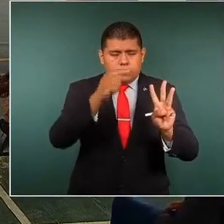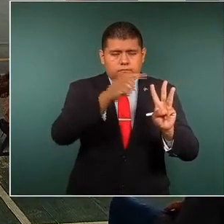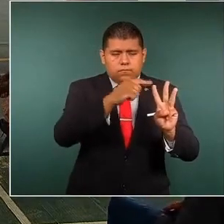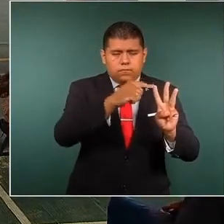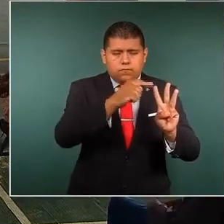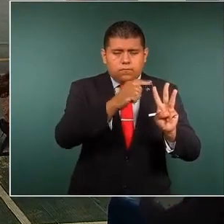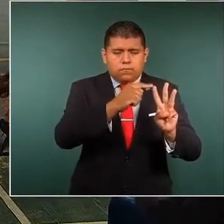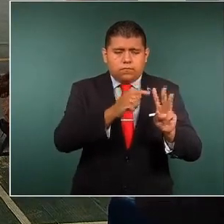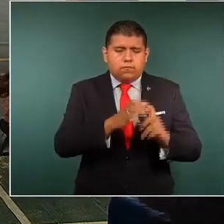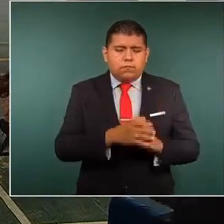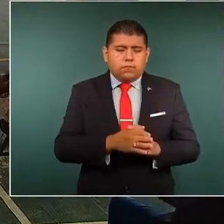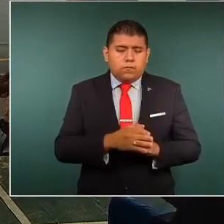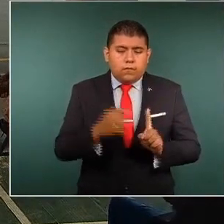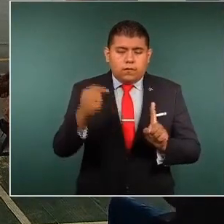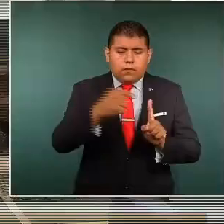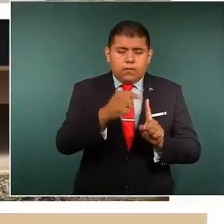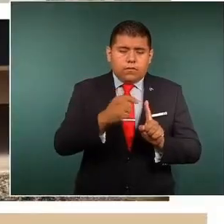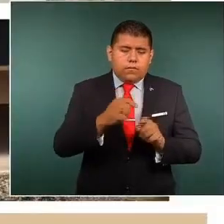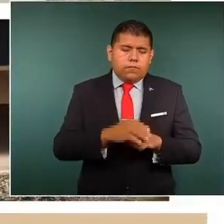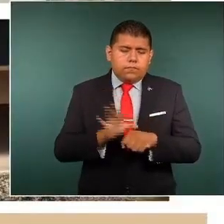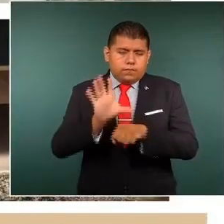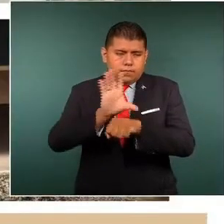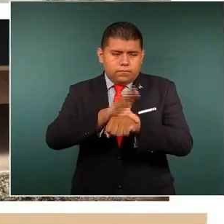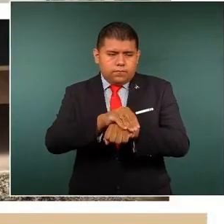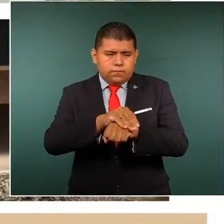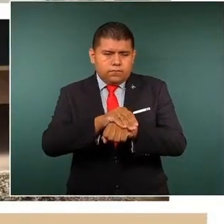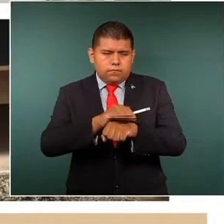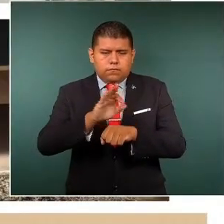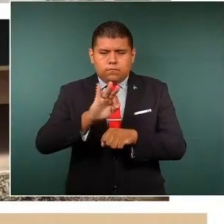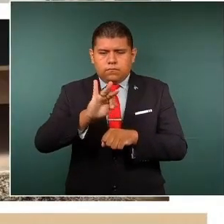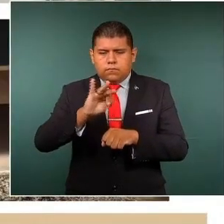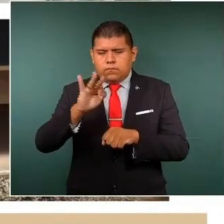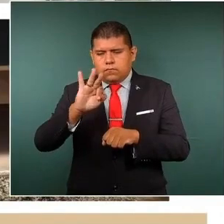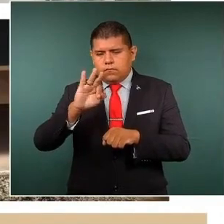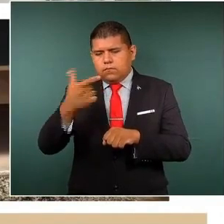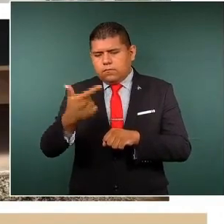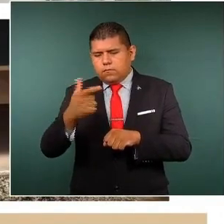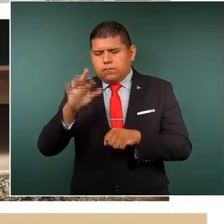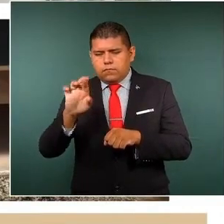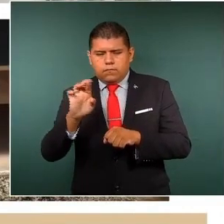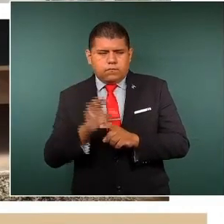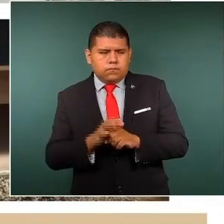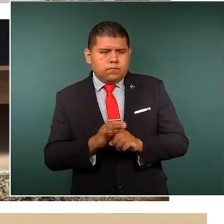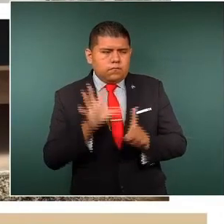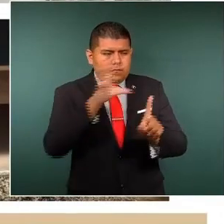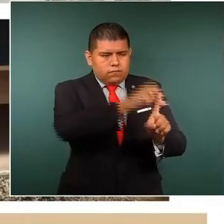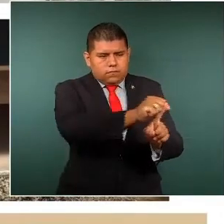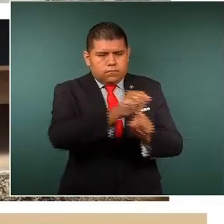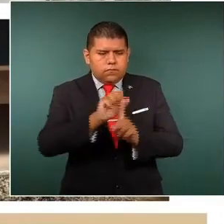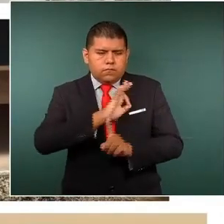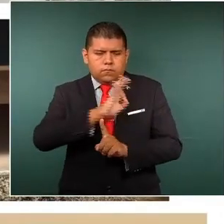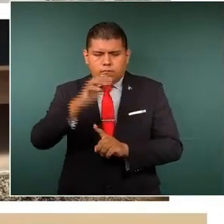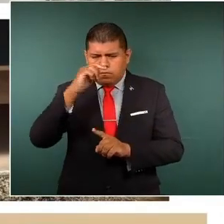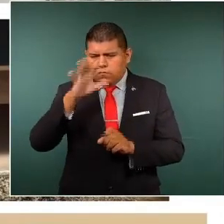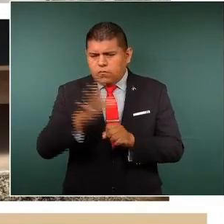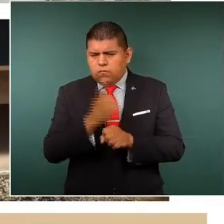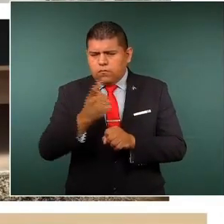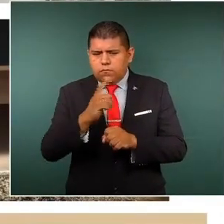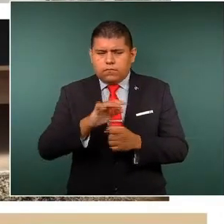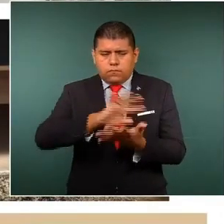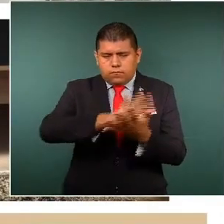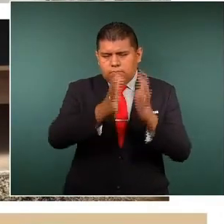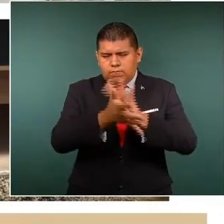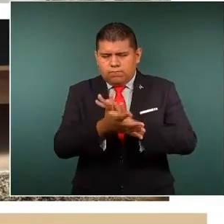N., tiene orden de aprehensión por parte de la Fiscalía General de la República por delincuencia organizada, y es la